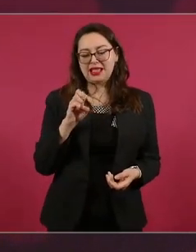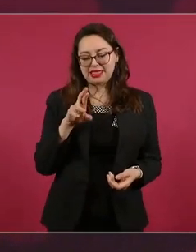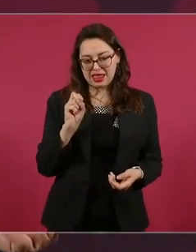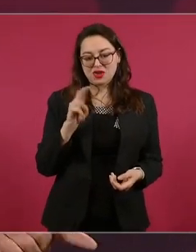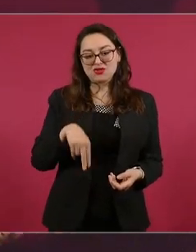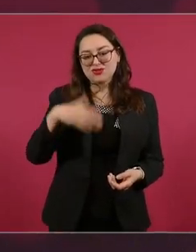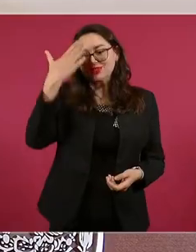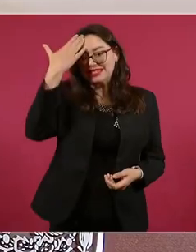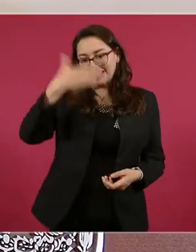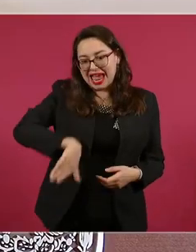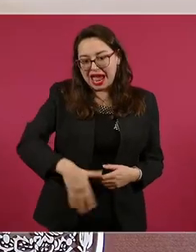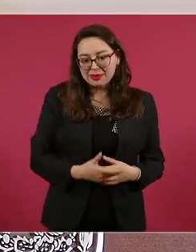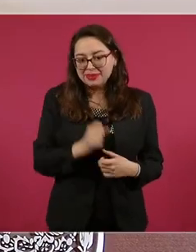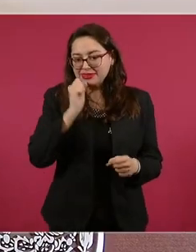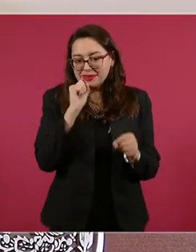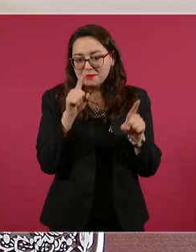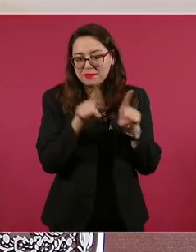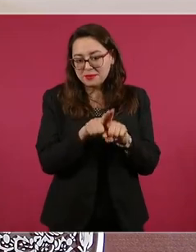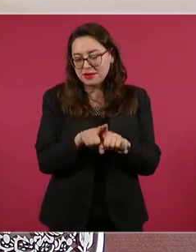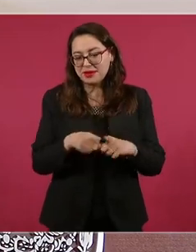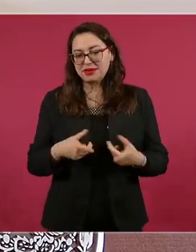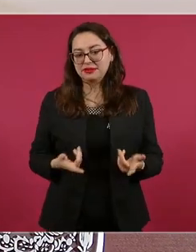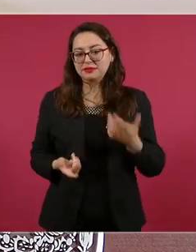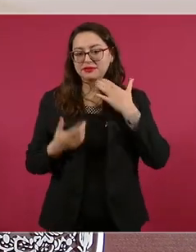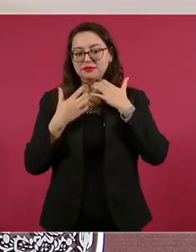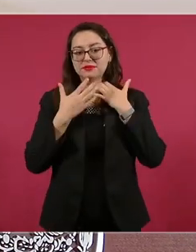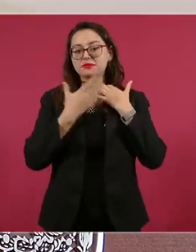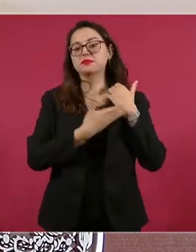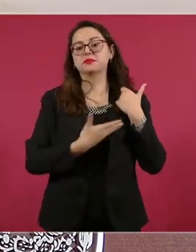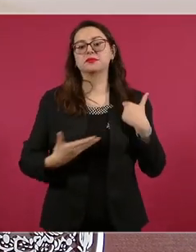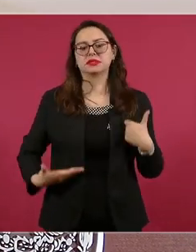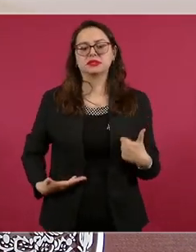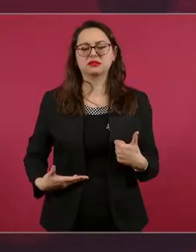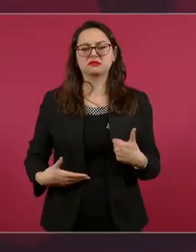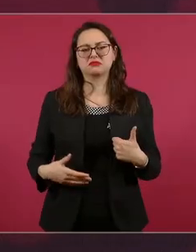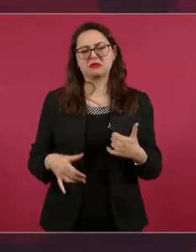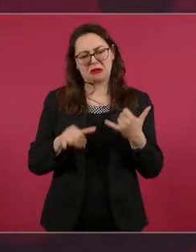él era el presidente, espurio, pero presidente,